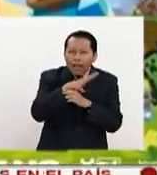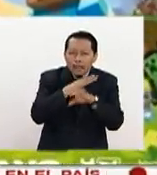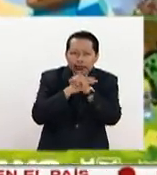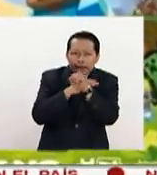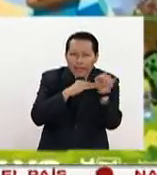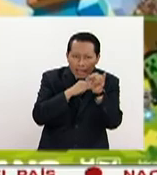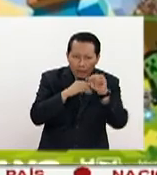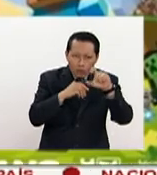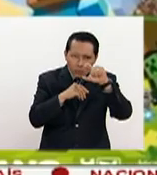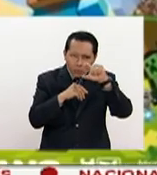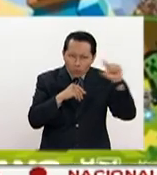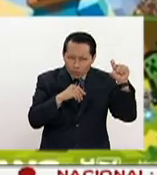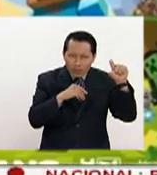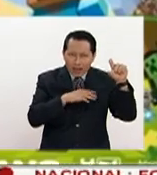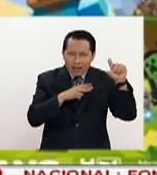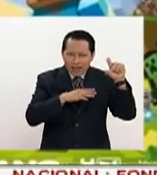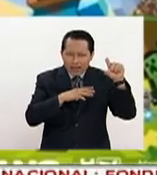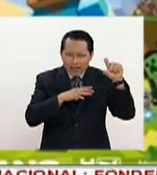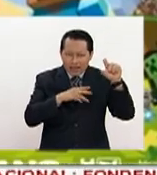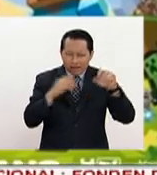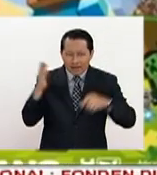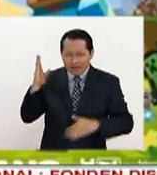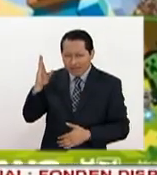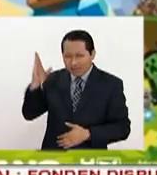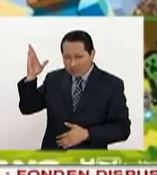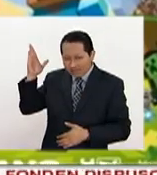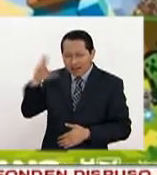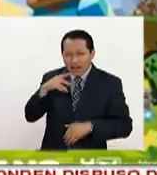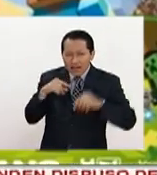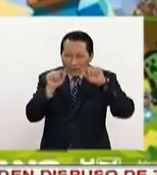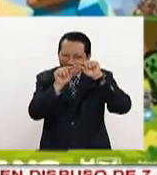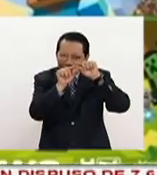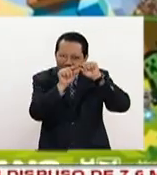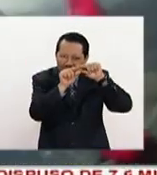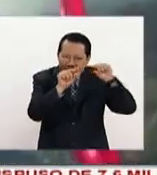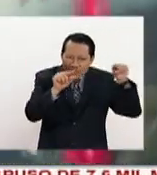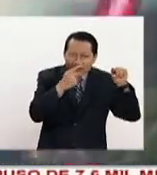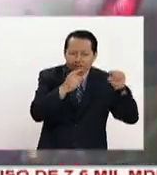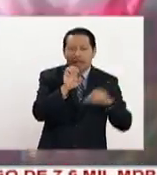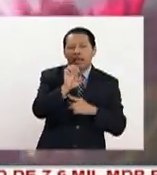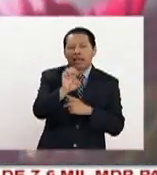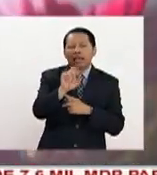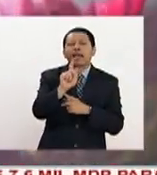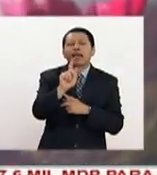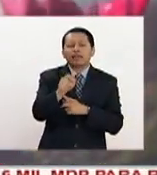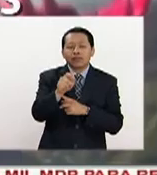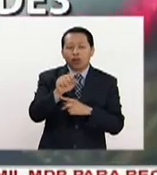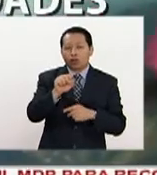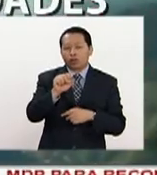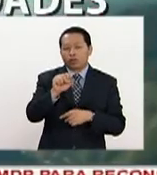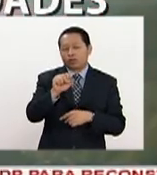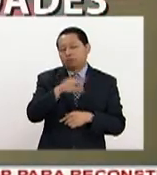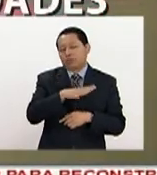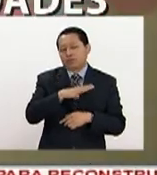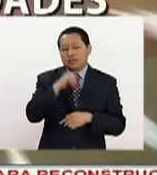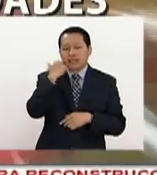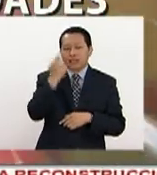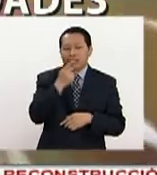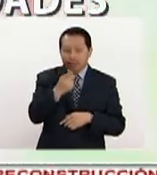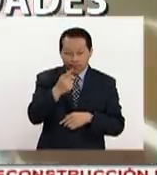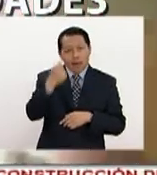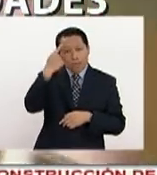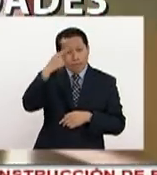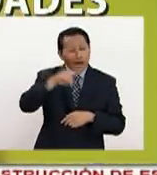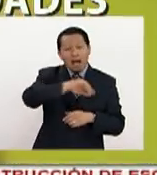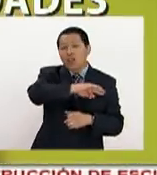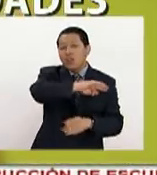todas las cajas de videojuegos que tienen unas letras. Estas letras significan E. Súper bien. E significa everyone.